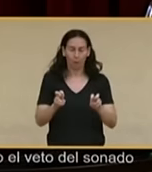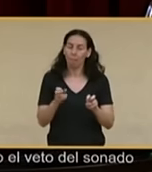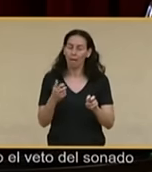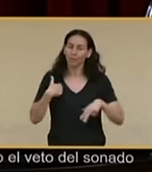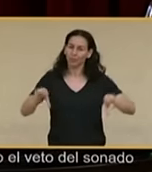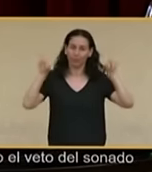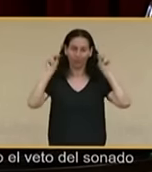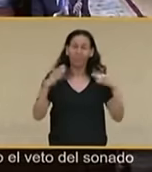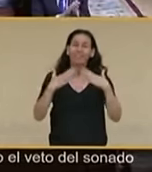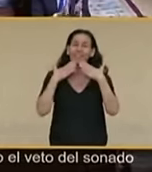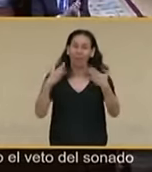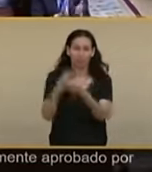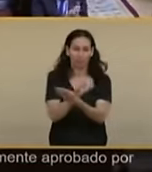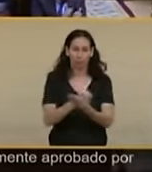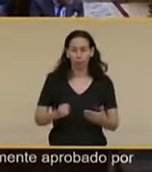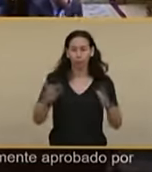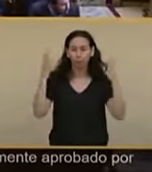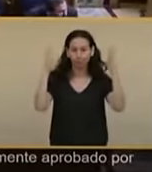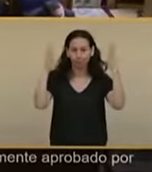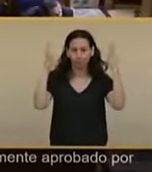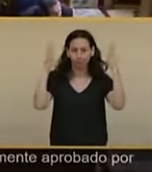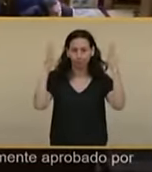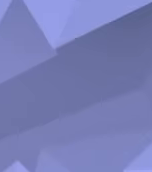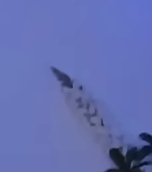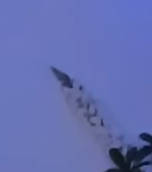y muchísimas gracias a todo el mundo.